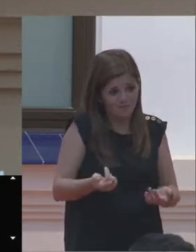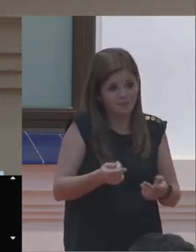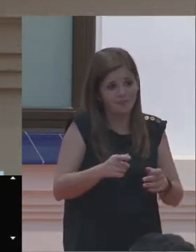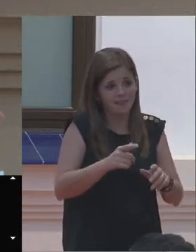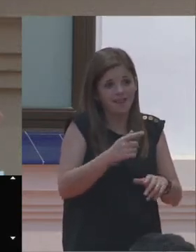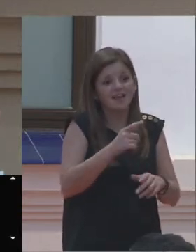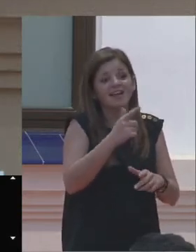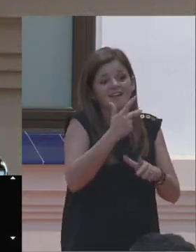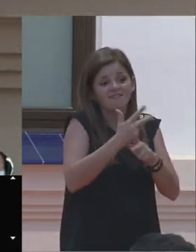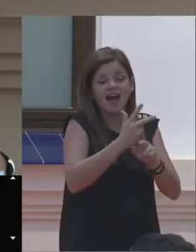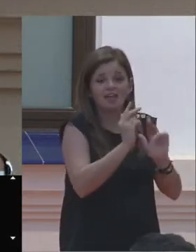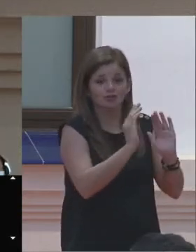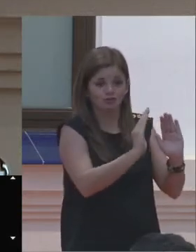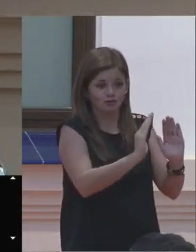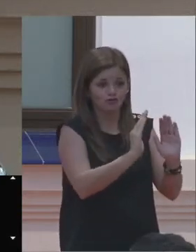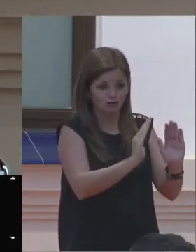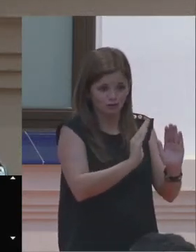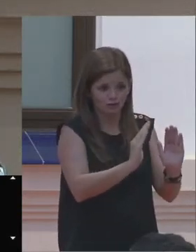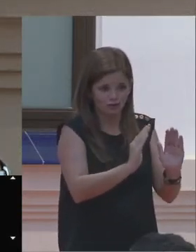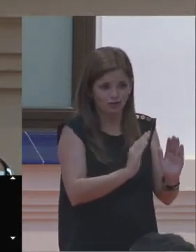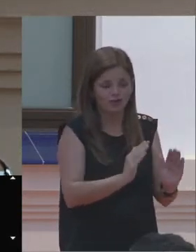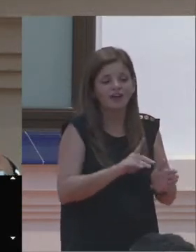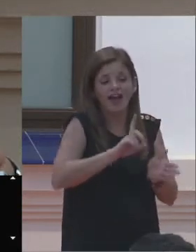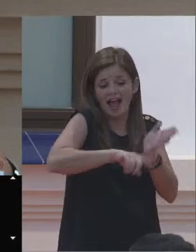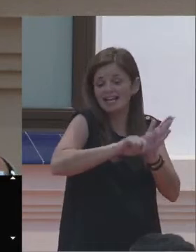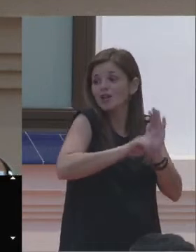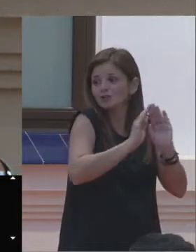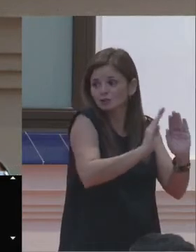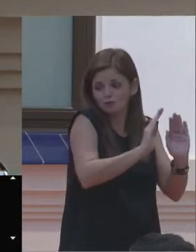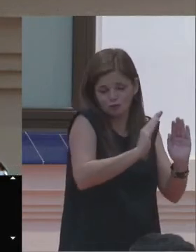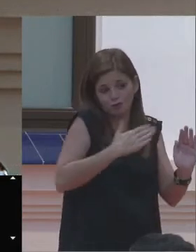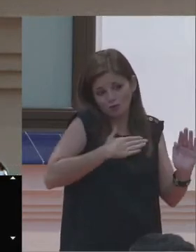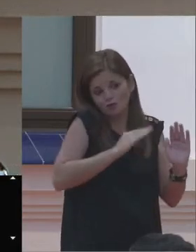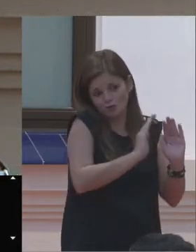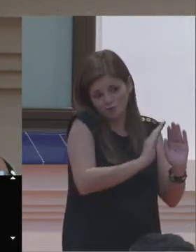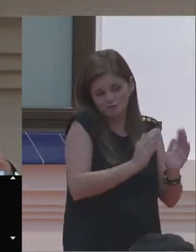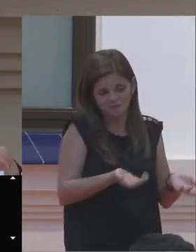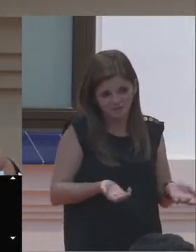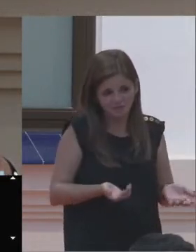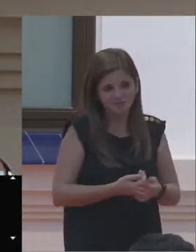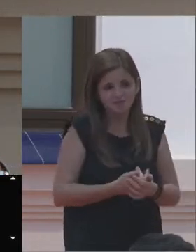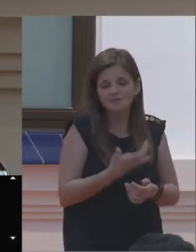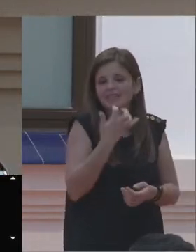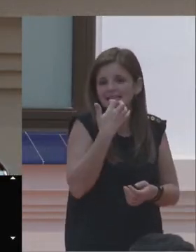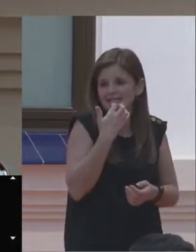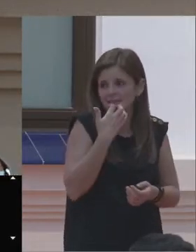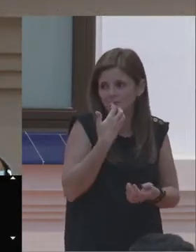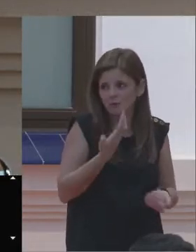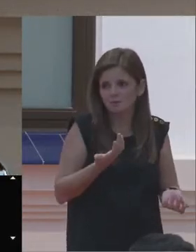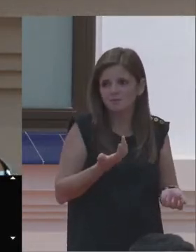a nosotros a veces no nos dejan ni siquiera colgar los cuadros. Por poner un ejemplo, cuando